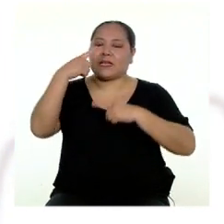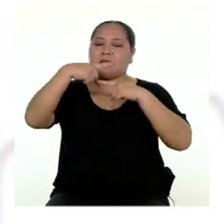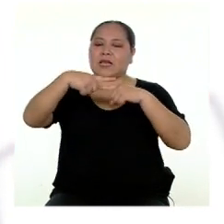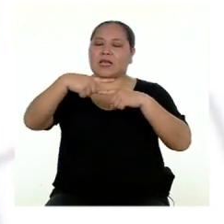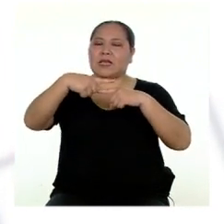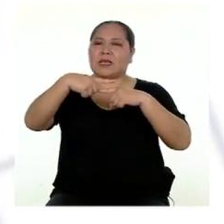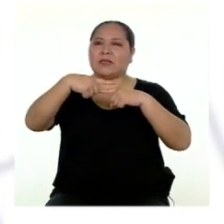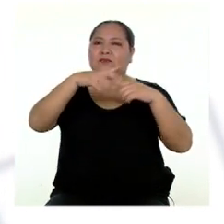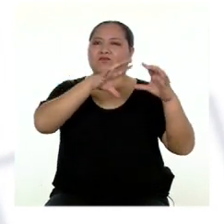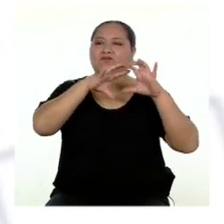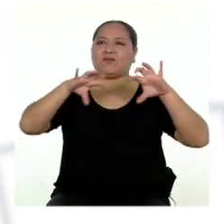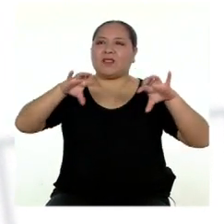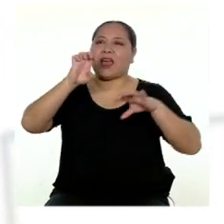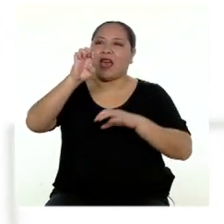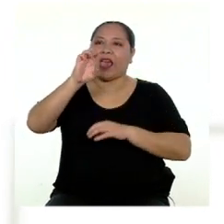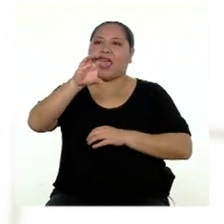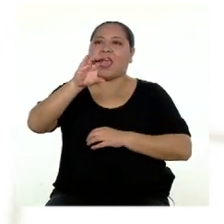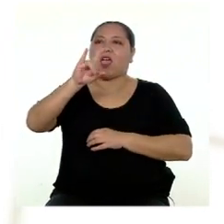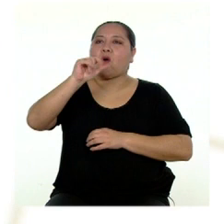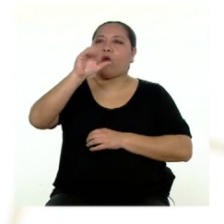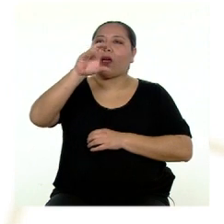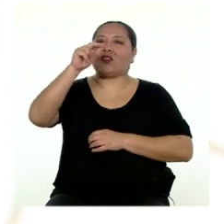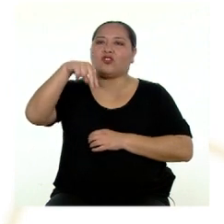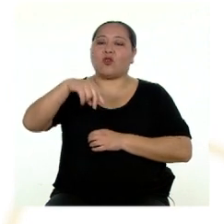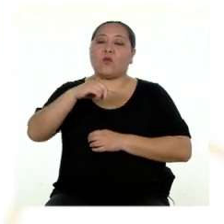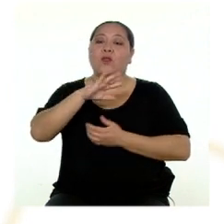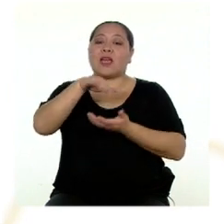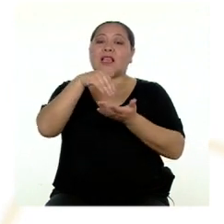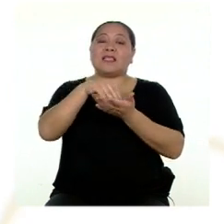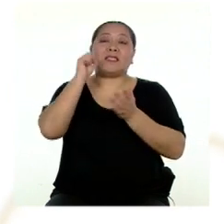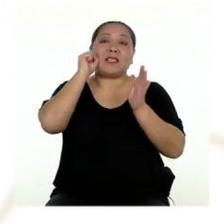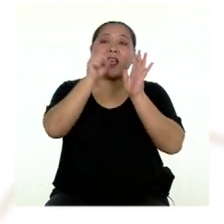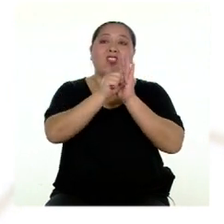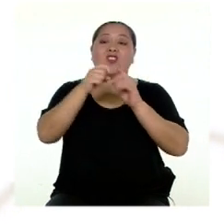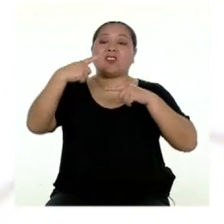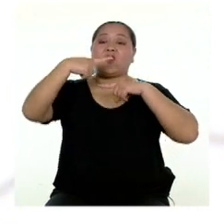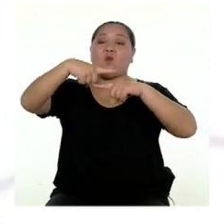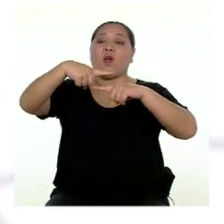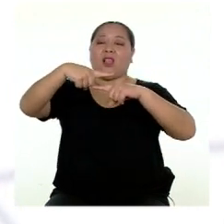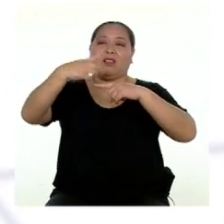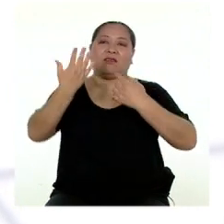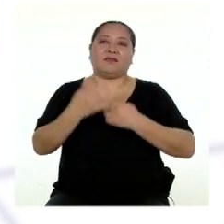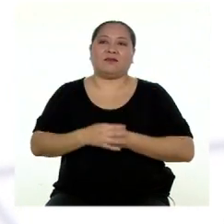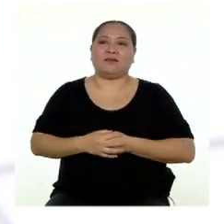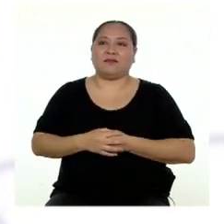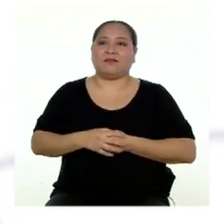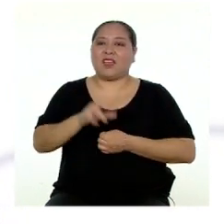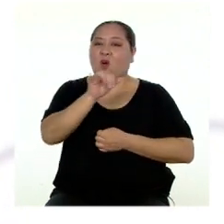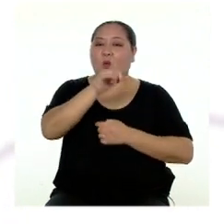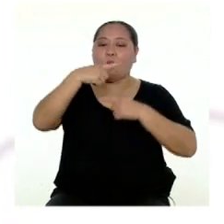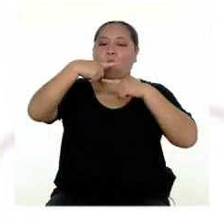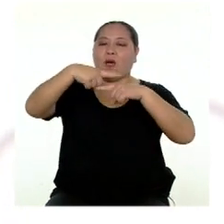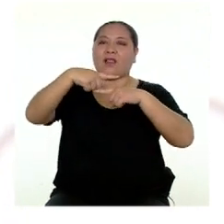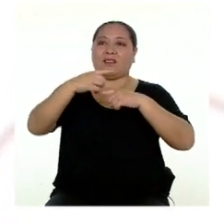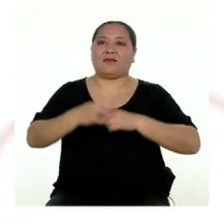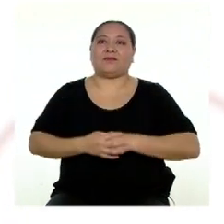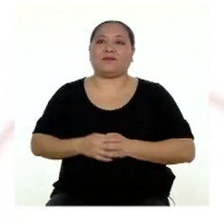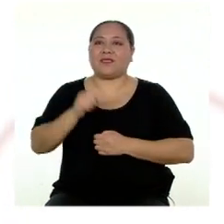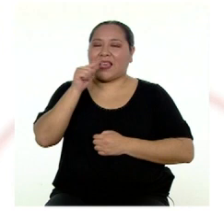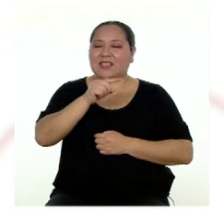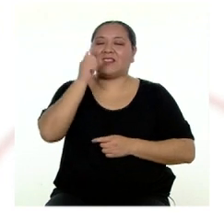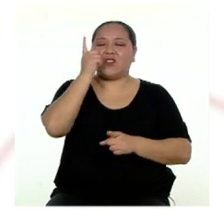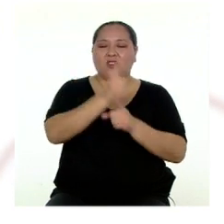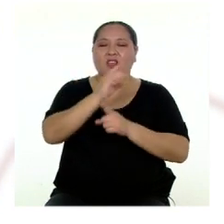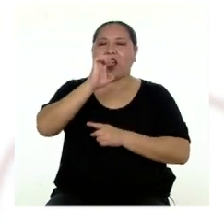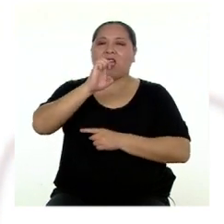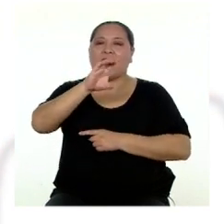que el segundo caso es una ecuación, porque el signo principal es un igual. Así es, se trata de una ecuación.